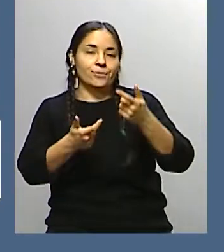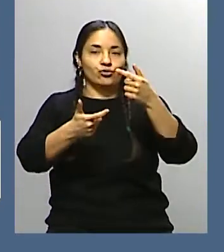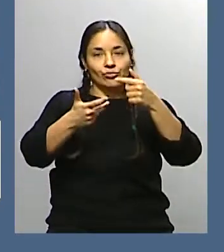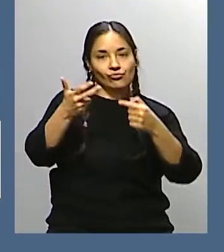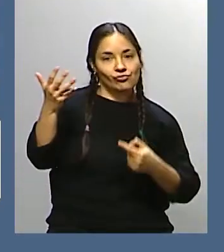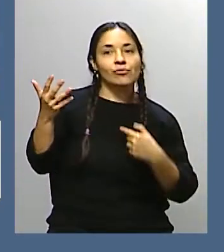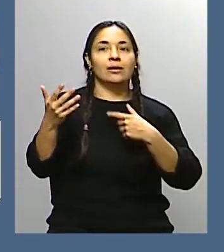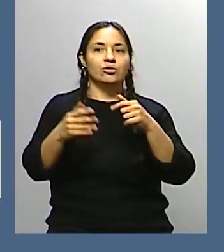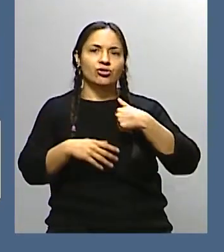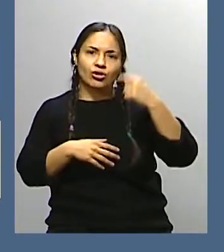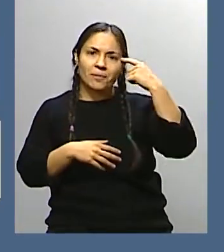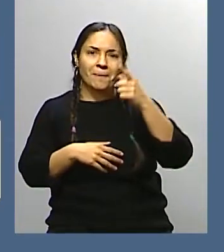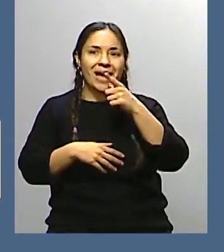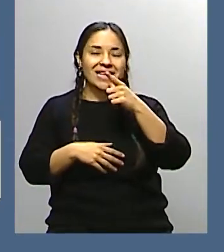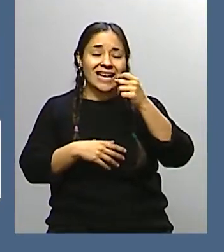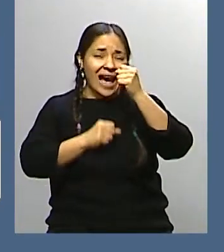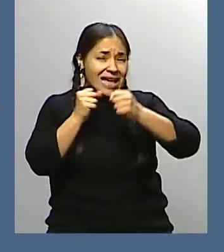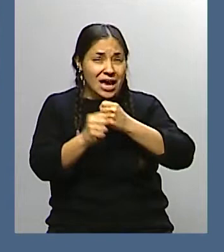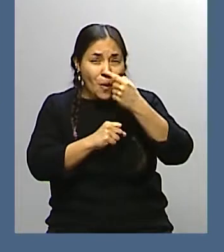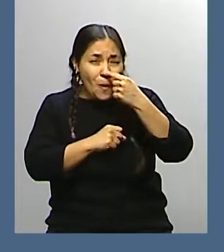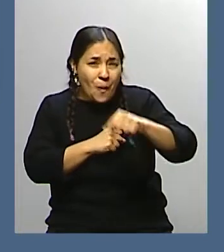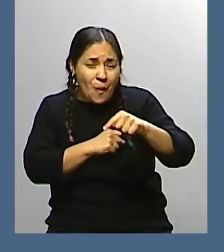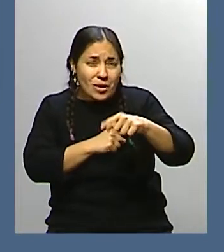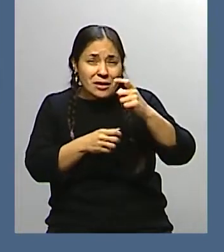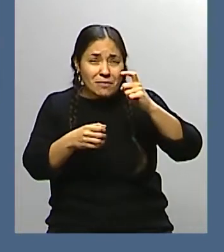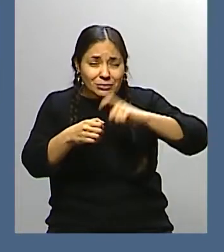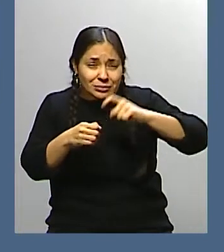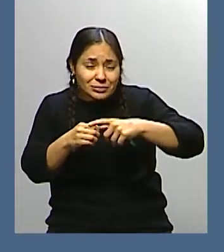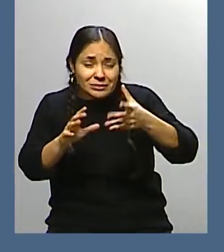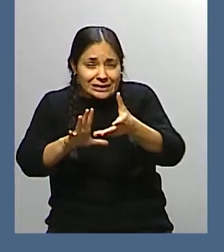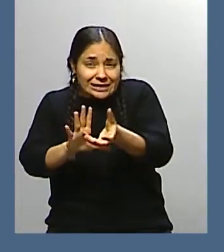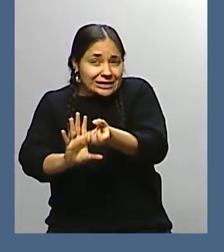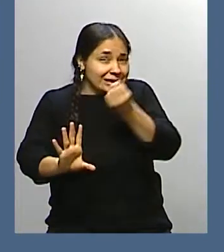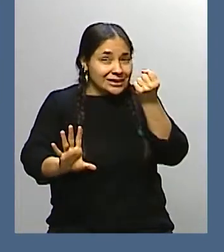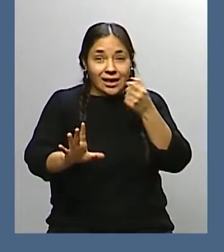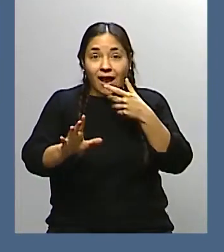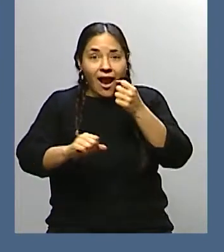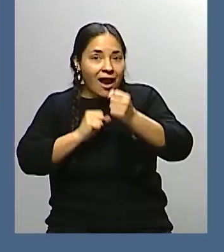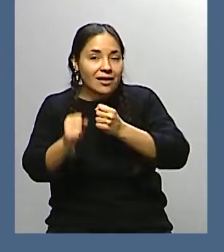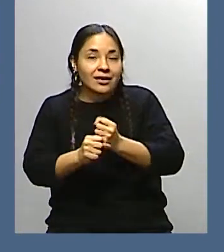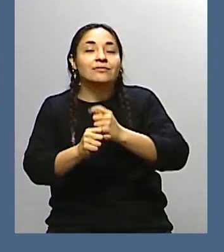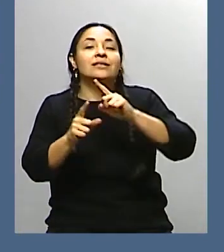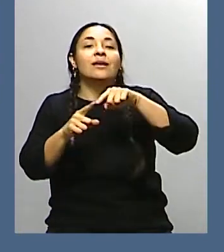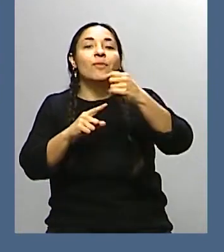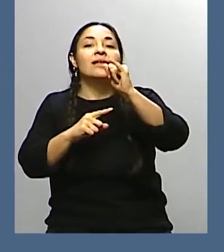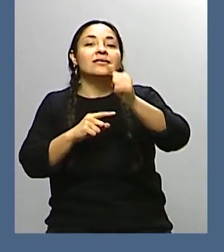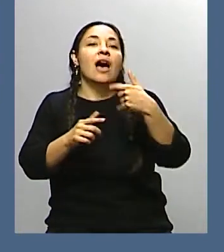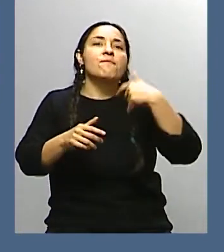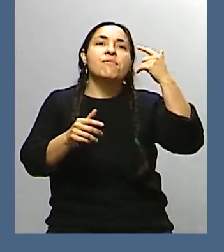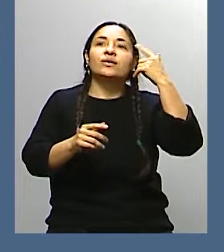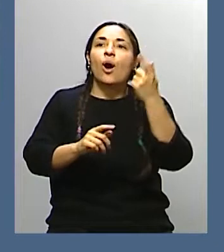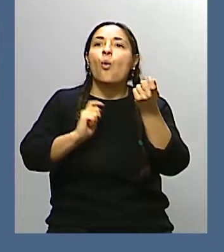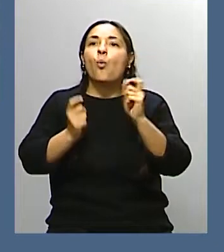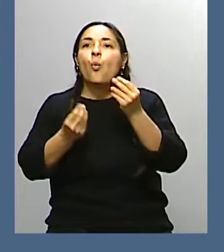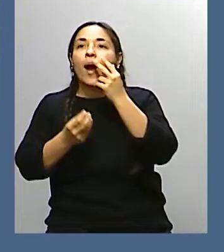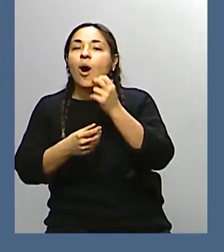el último momento, hasta sacar la última gota de petróleo para realmente poder pensar en energías alternativas, y eso es un gran error.